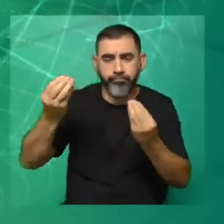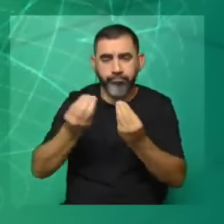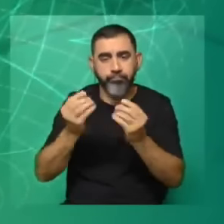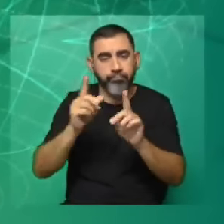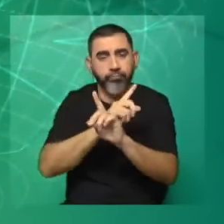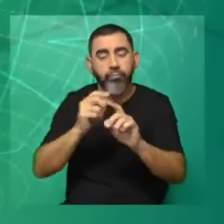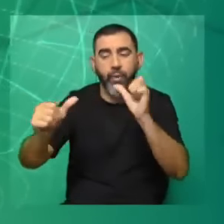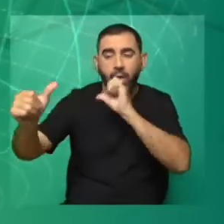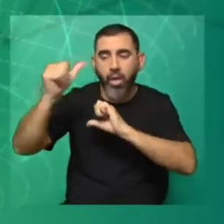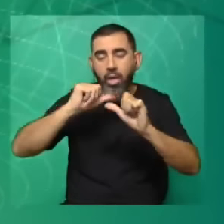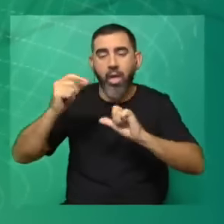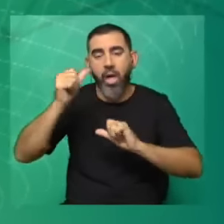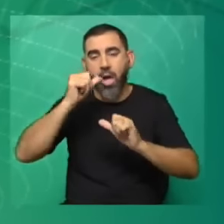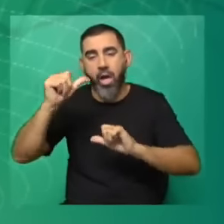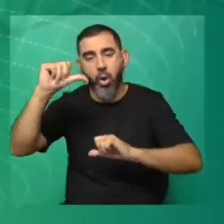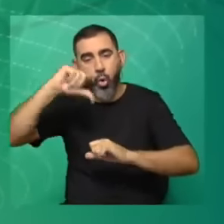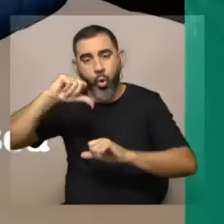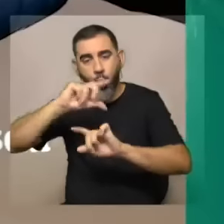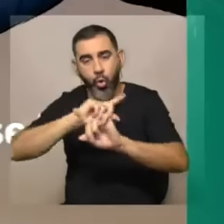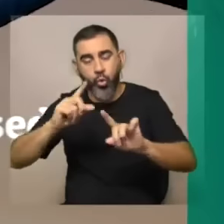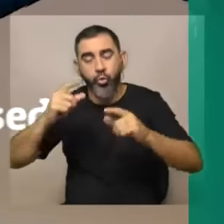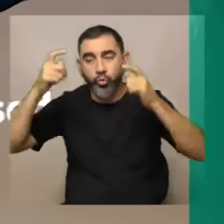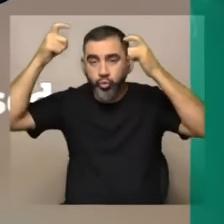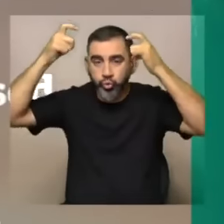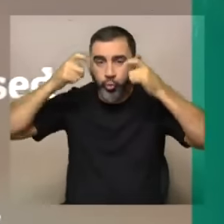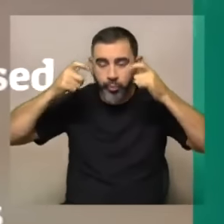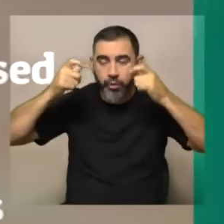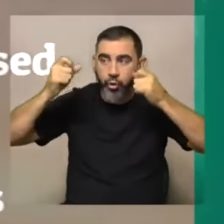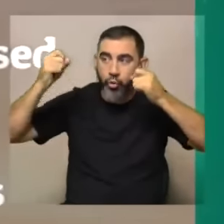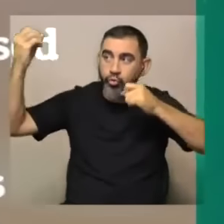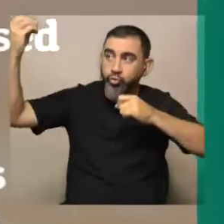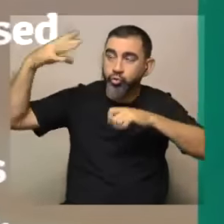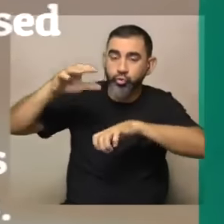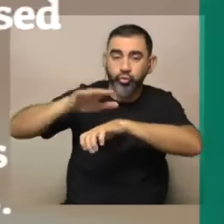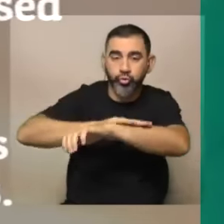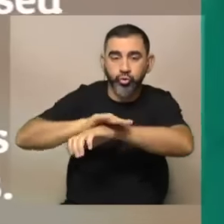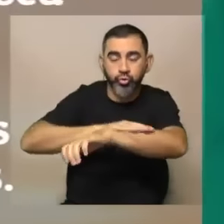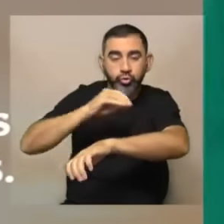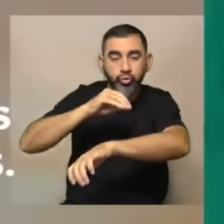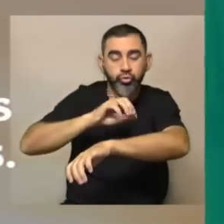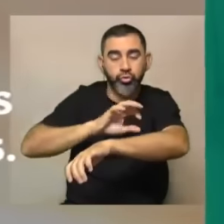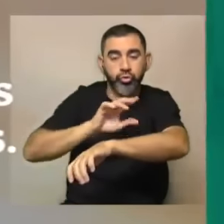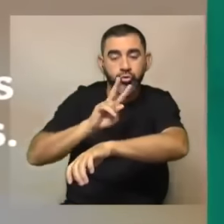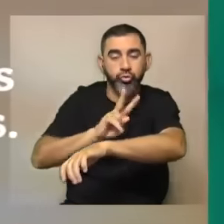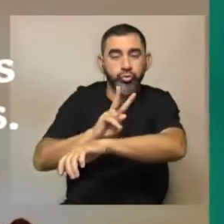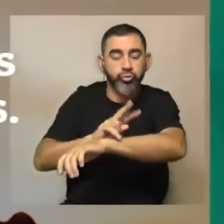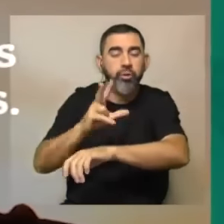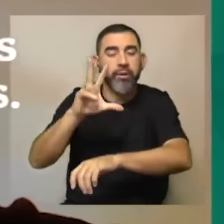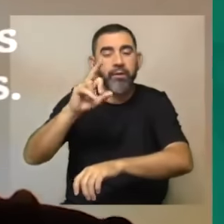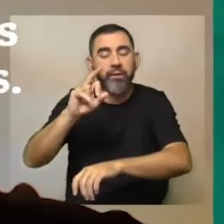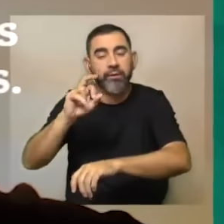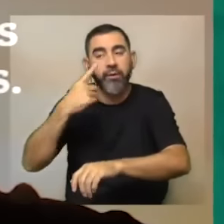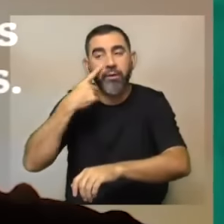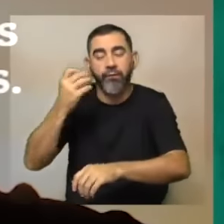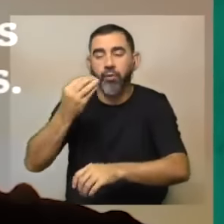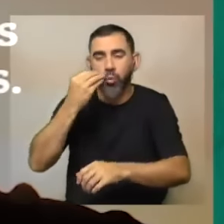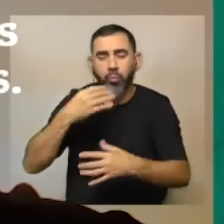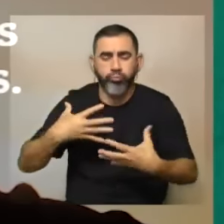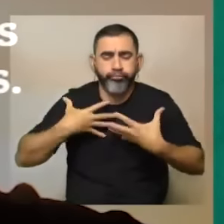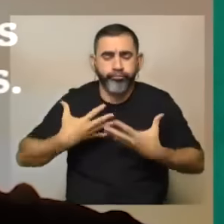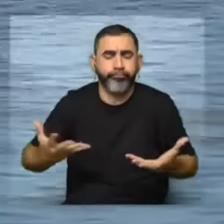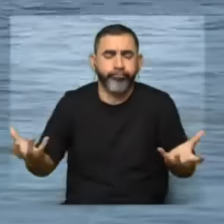consumir bebidas alcohólicas utilizar sombrero lentes de sol con filtro y protector solar con factor mayor a 30 evitar las comidas copiosas